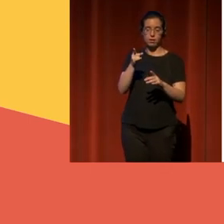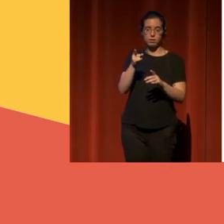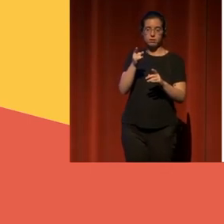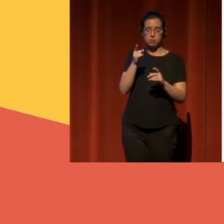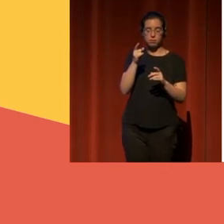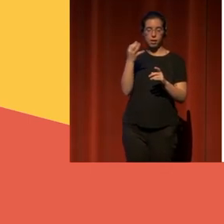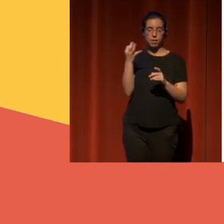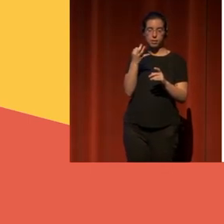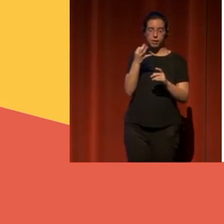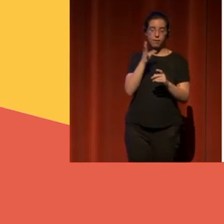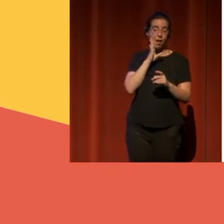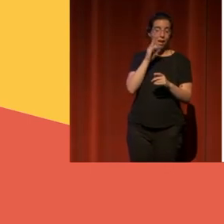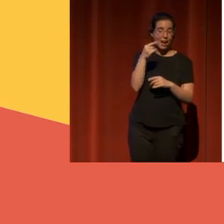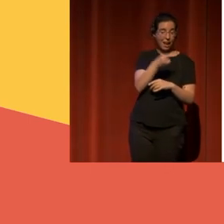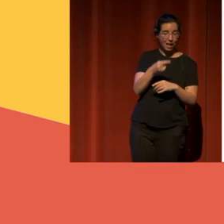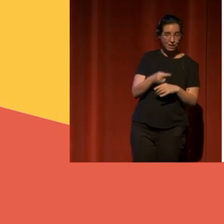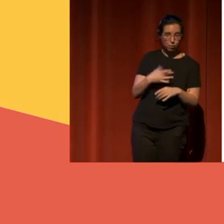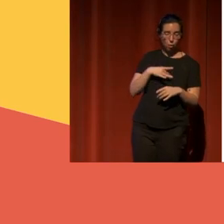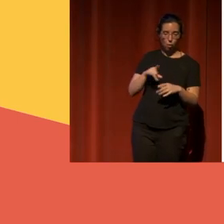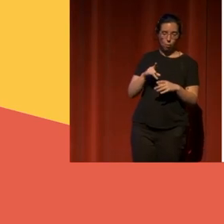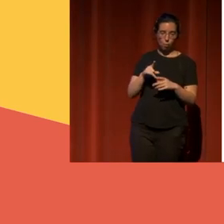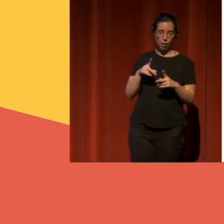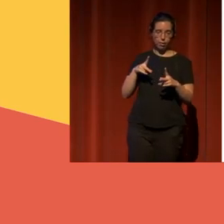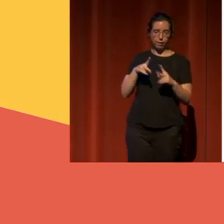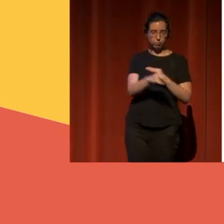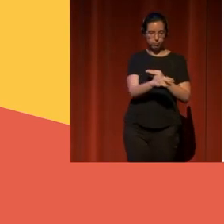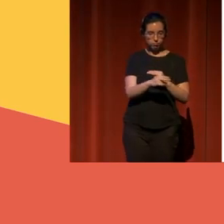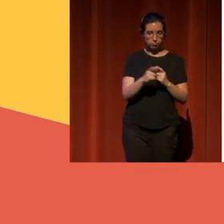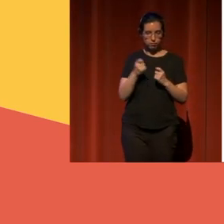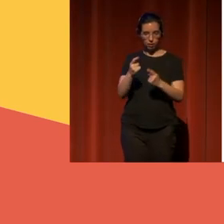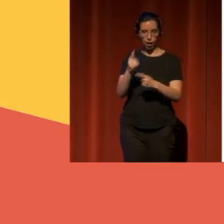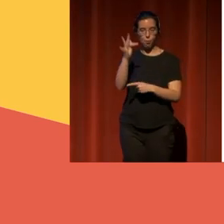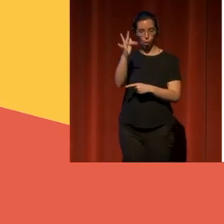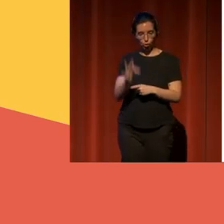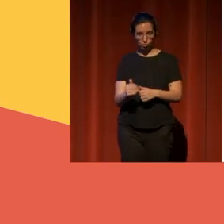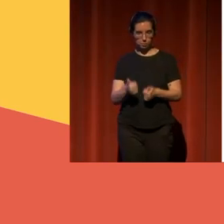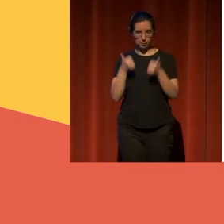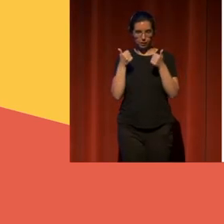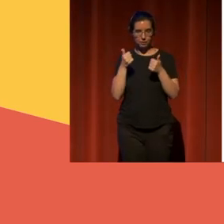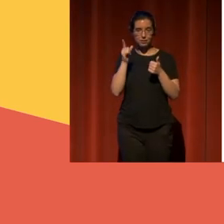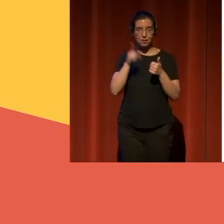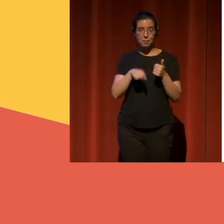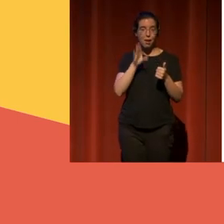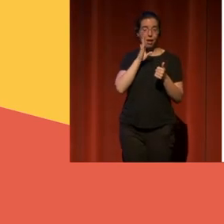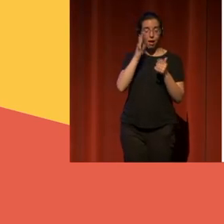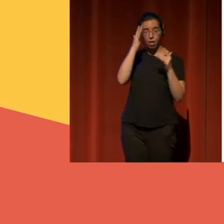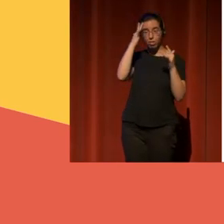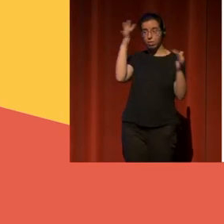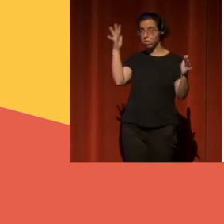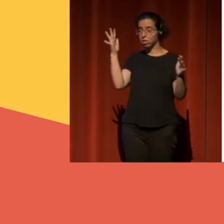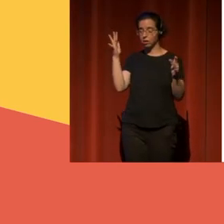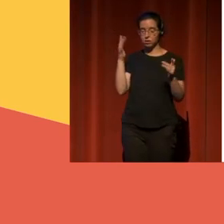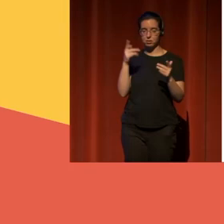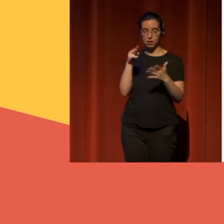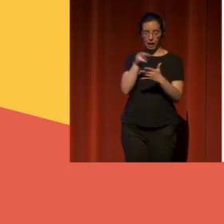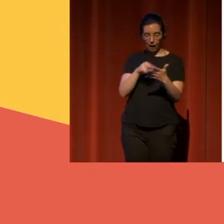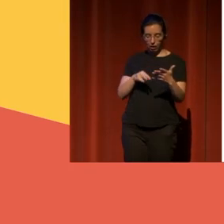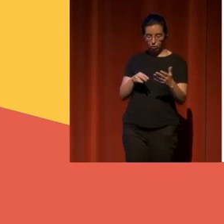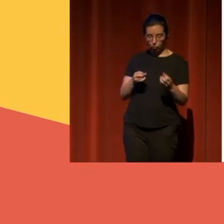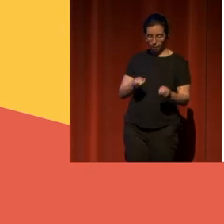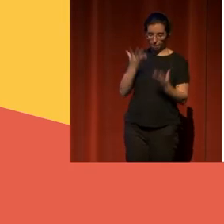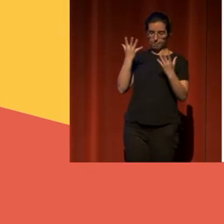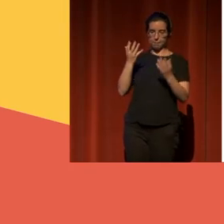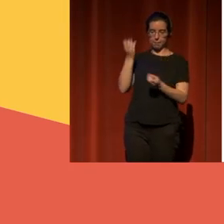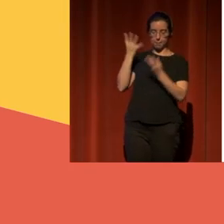detectados en estos materiales y reforzar sus beneficios. Así, frente a estas distracciones que decíamos que provoca la lectura, sobre todo la primera